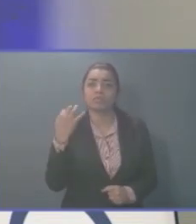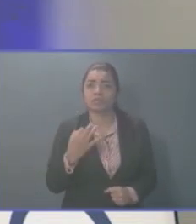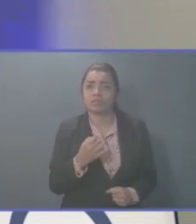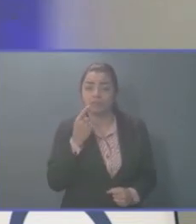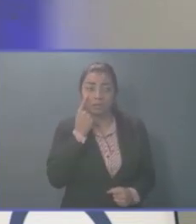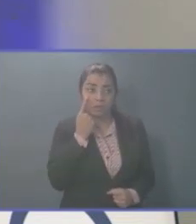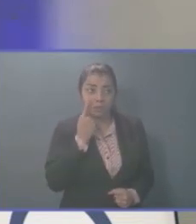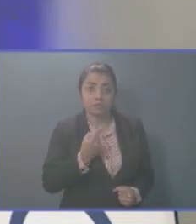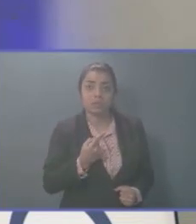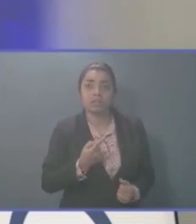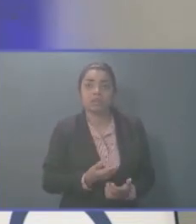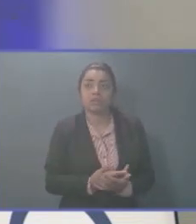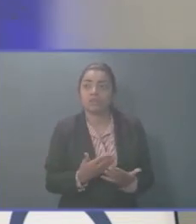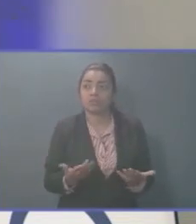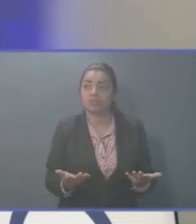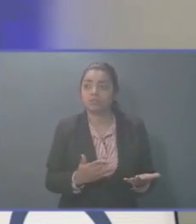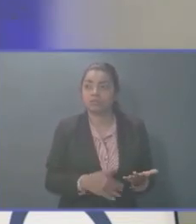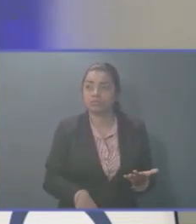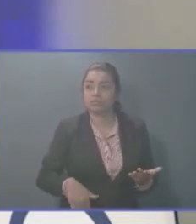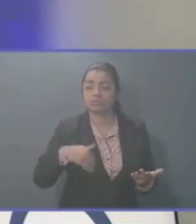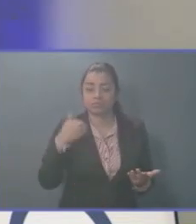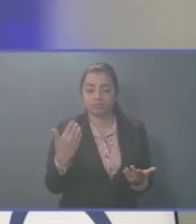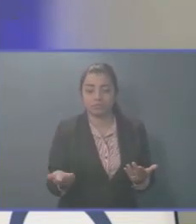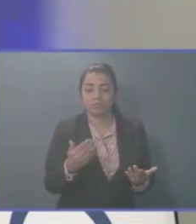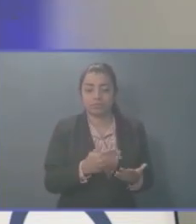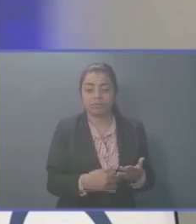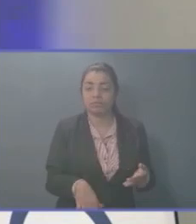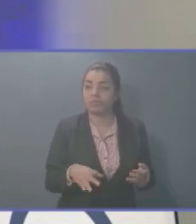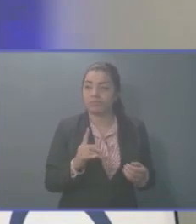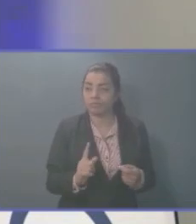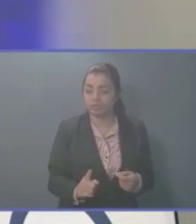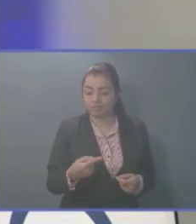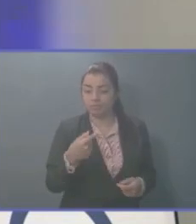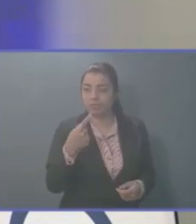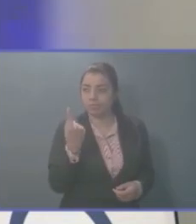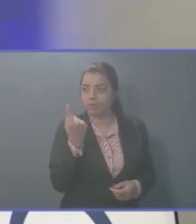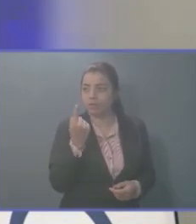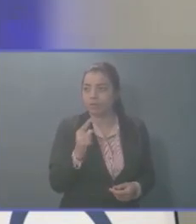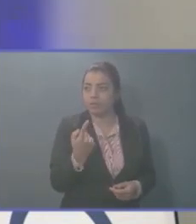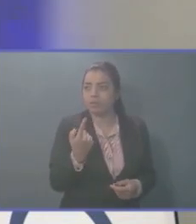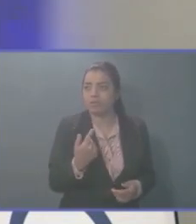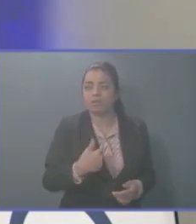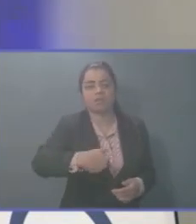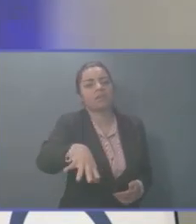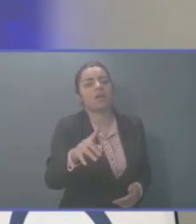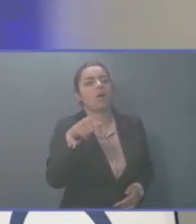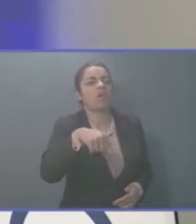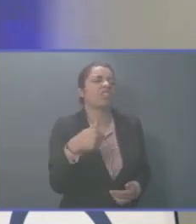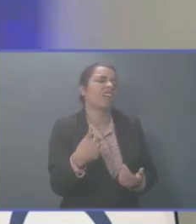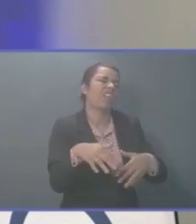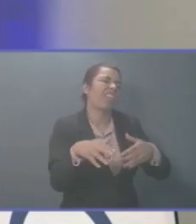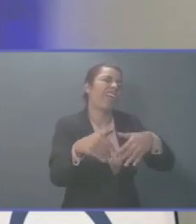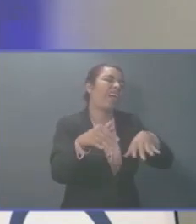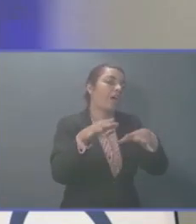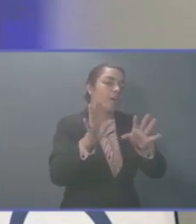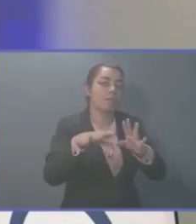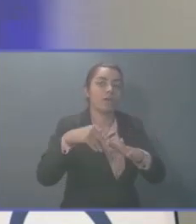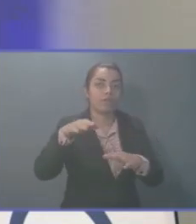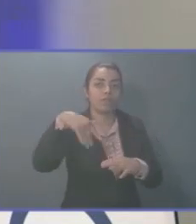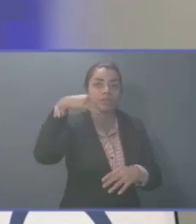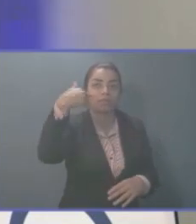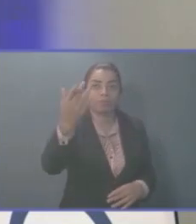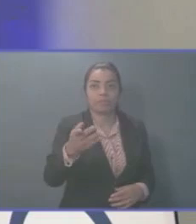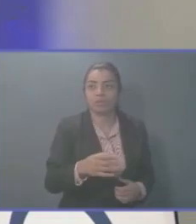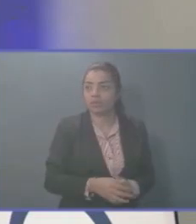desde el inicio, porque algunos dicen, si ahorita es la primera vuelta, como que fuera, ahorita dejémoslo pasar, y ahí vemos en la